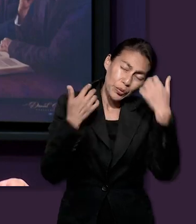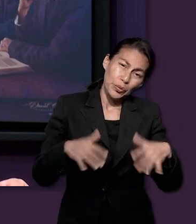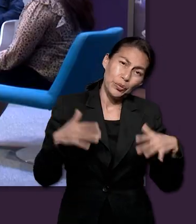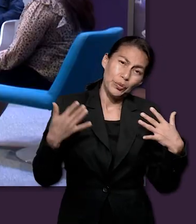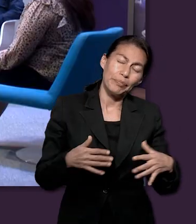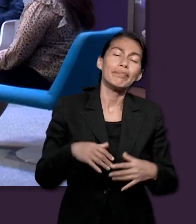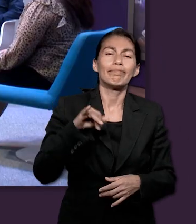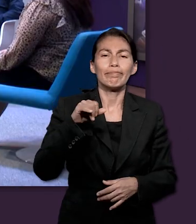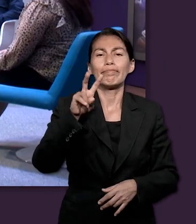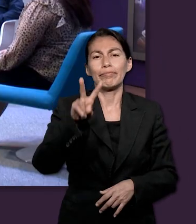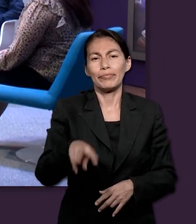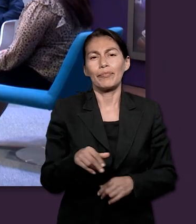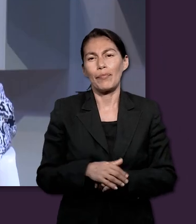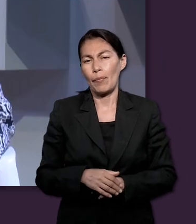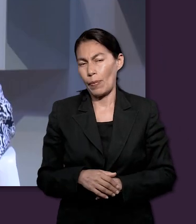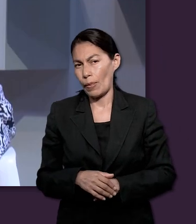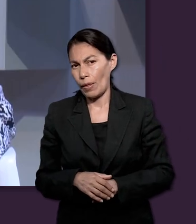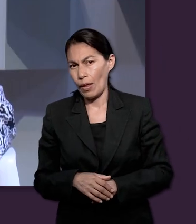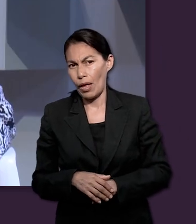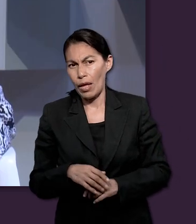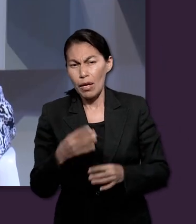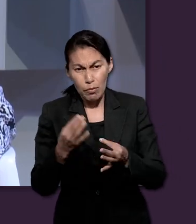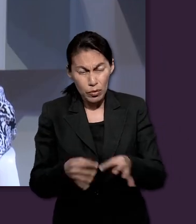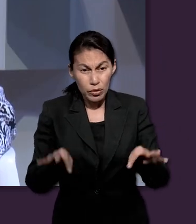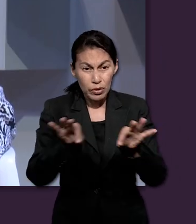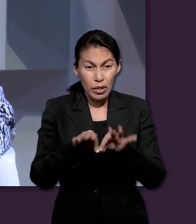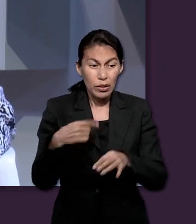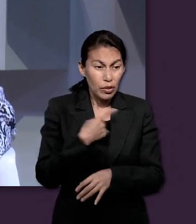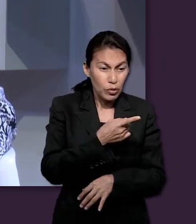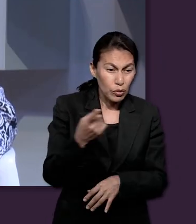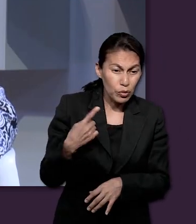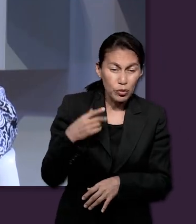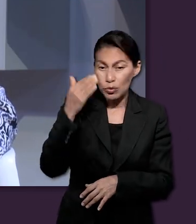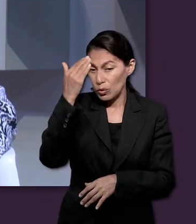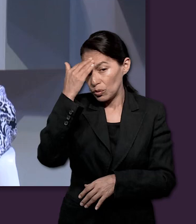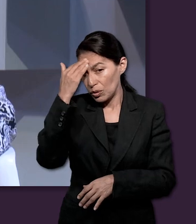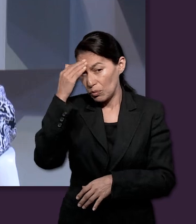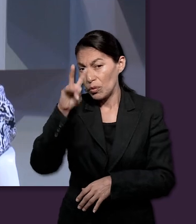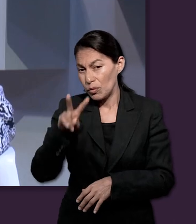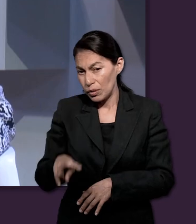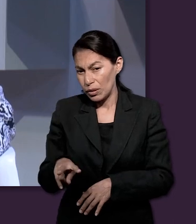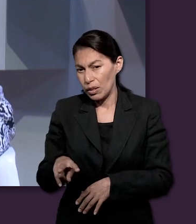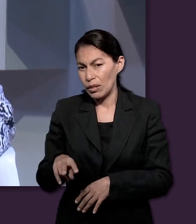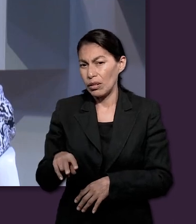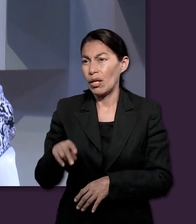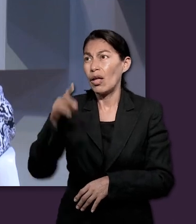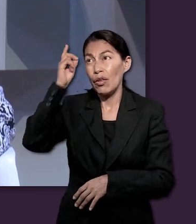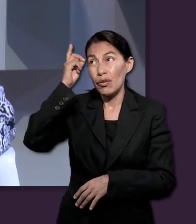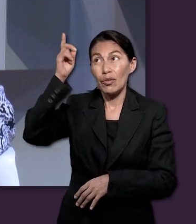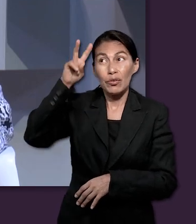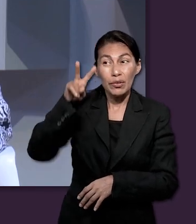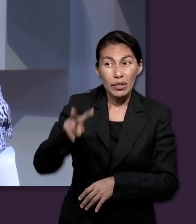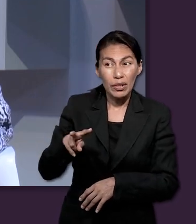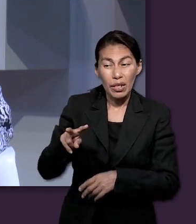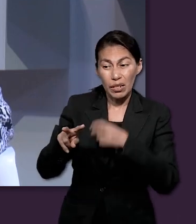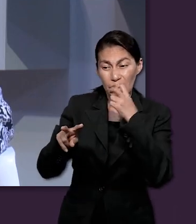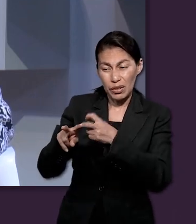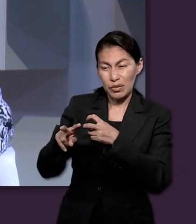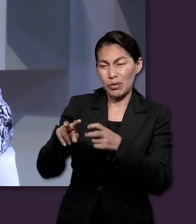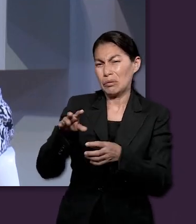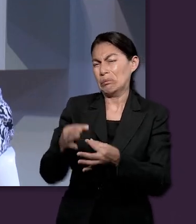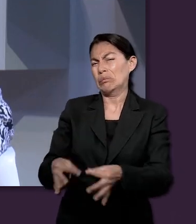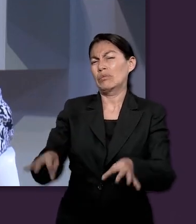que es un factor bastante importante el que nosotros conozcamos realmente cuál es la verdad, porque la verdad para Dios